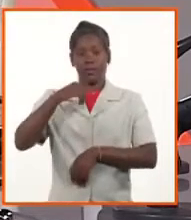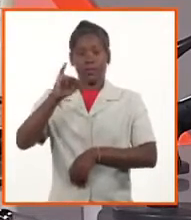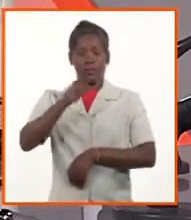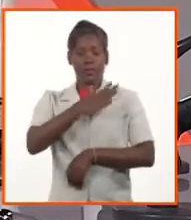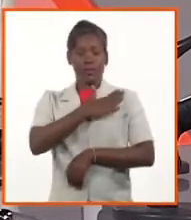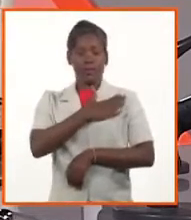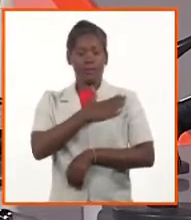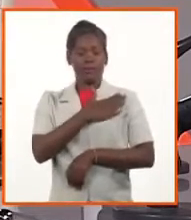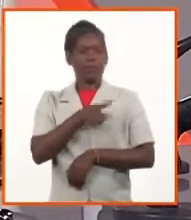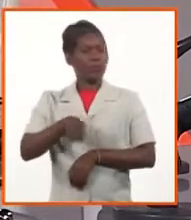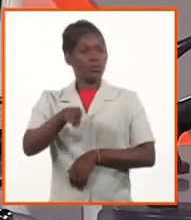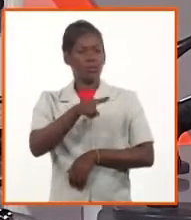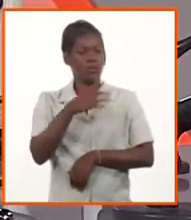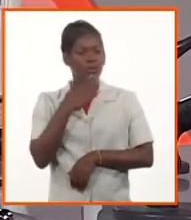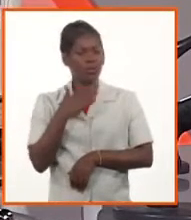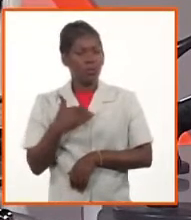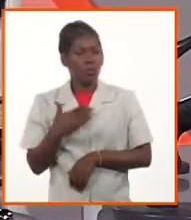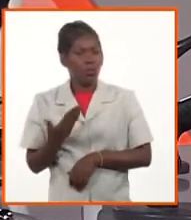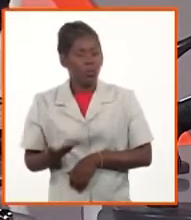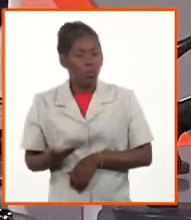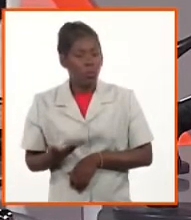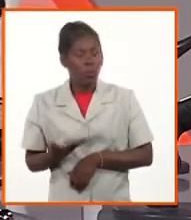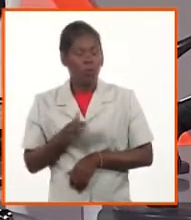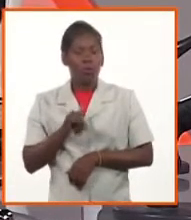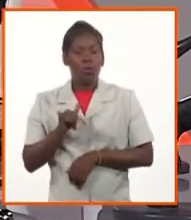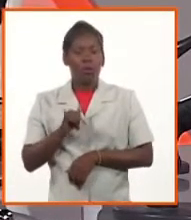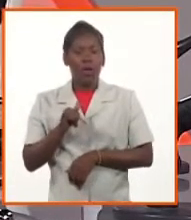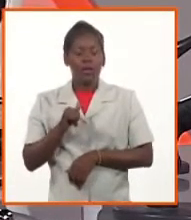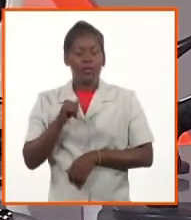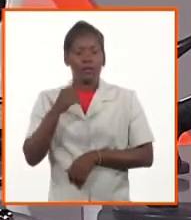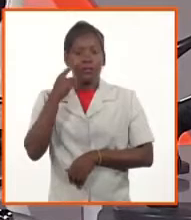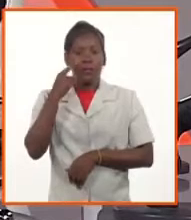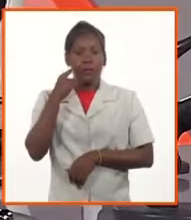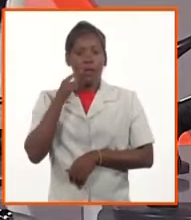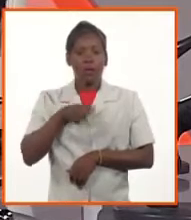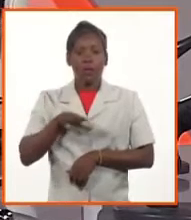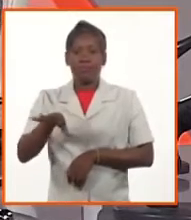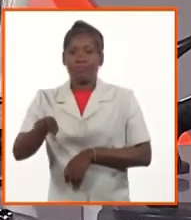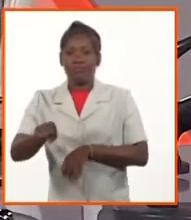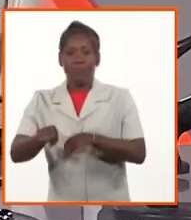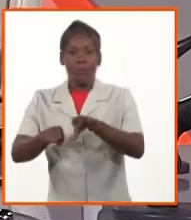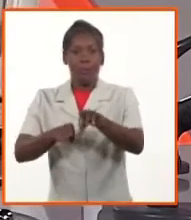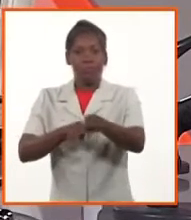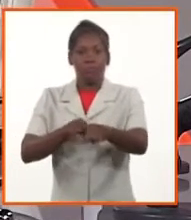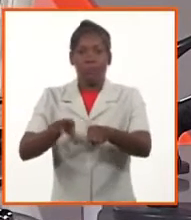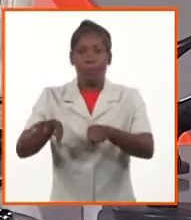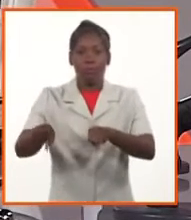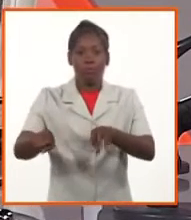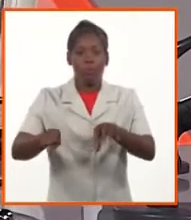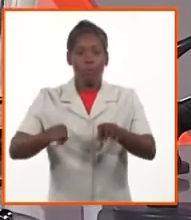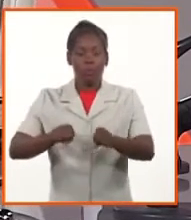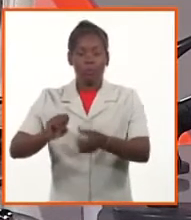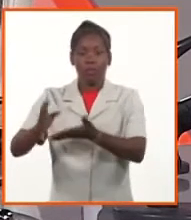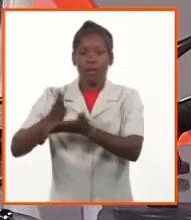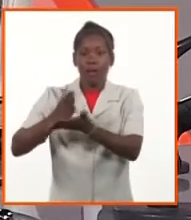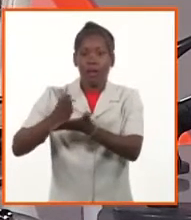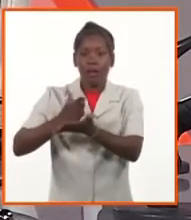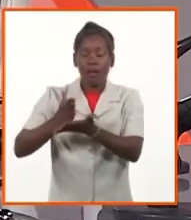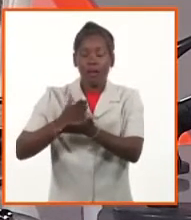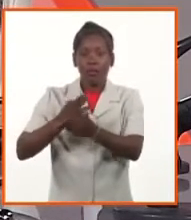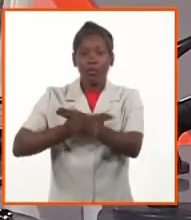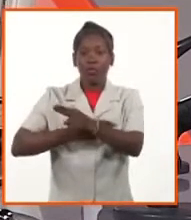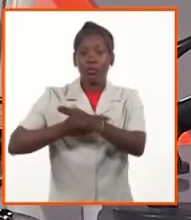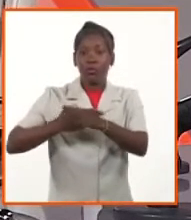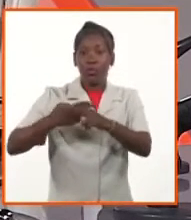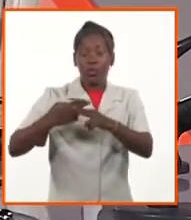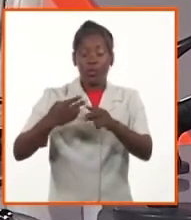recoge, Yacel, esta inspiración histórica con los antecedentes más directos que tiene la asociación? Recordando